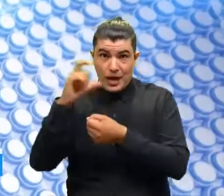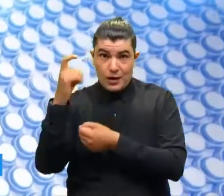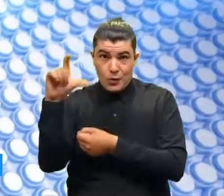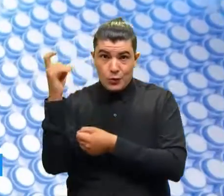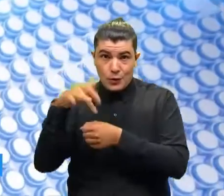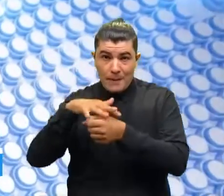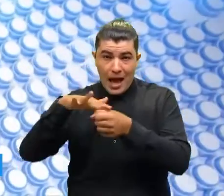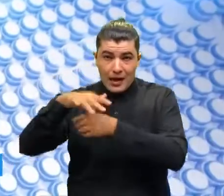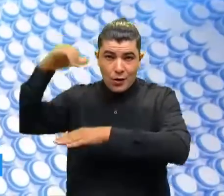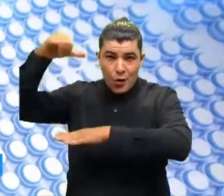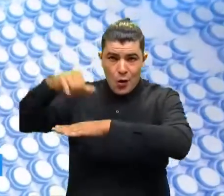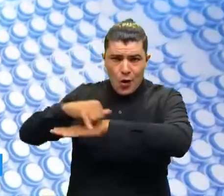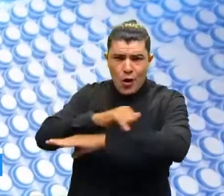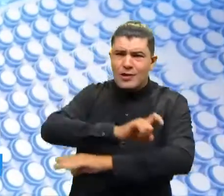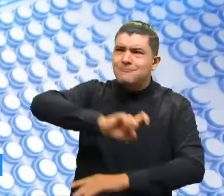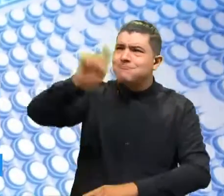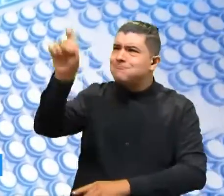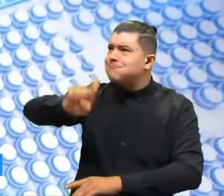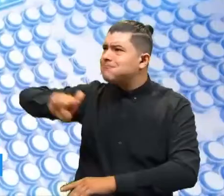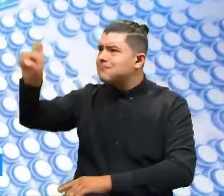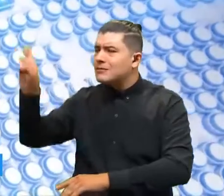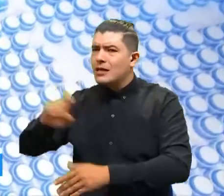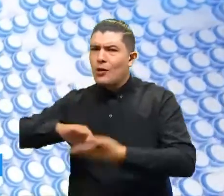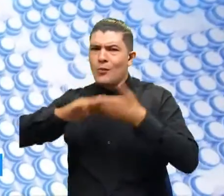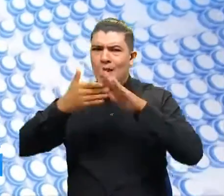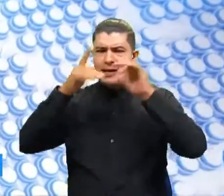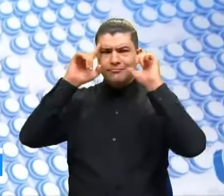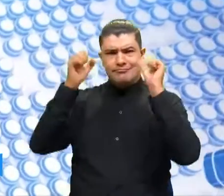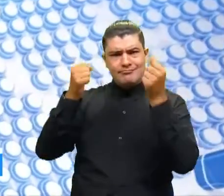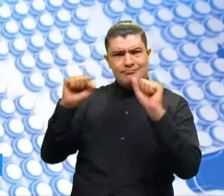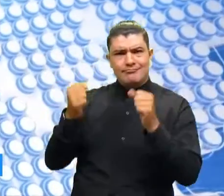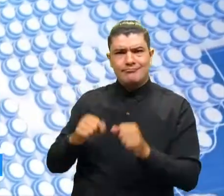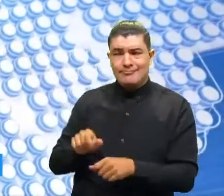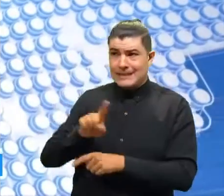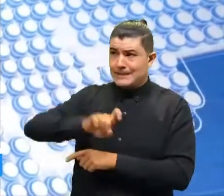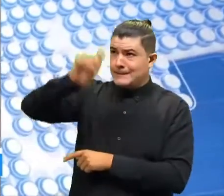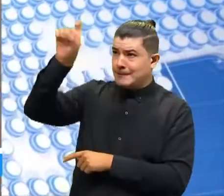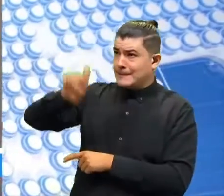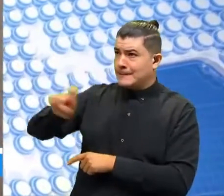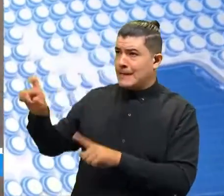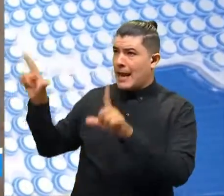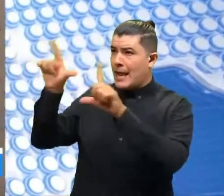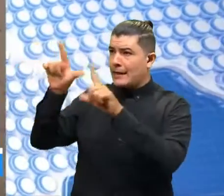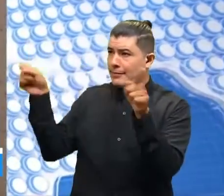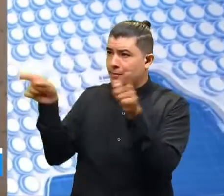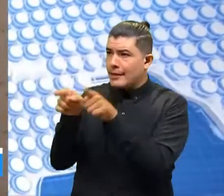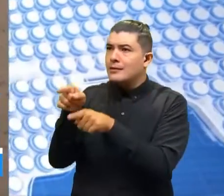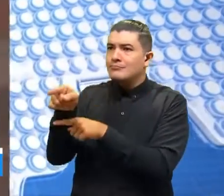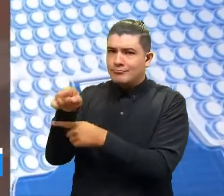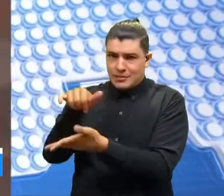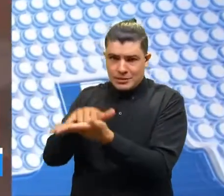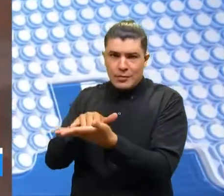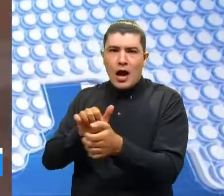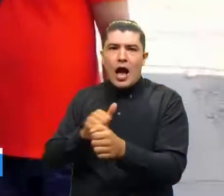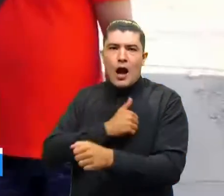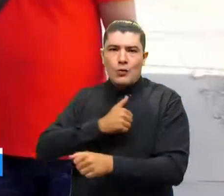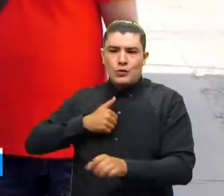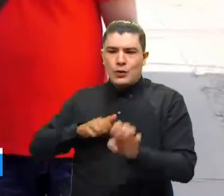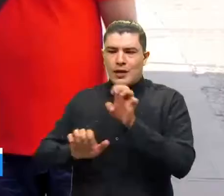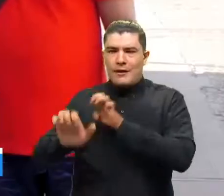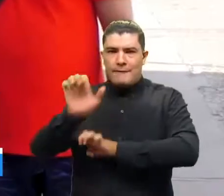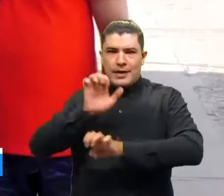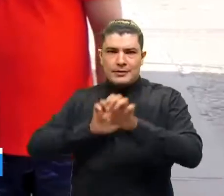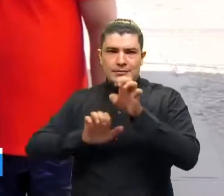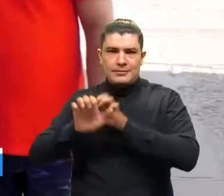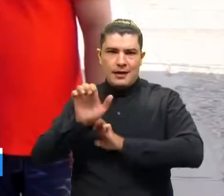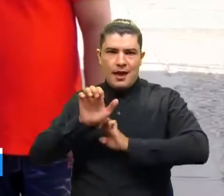vuelve a sembrar zozobra. Varias viviendas han aparecido con siglas alusivas a las autodefensas gaitanistas de Colombia. Este hecho